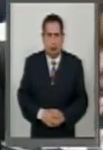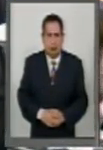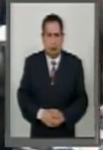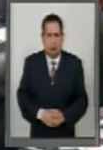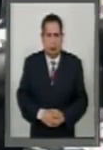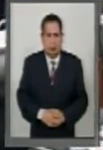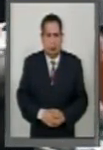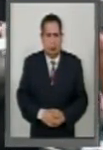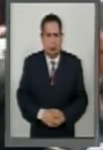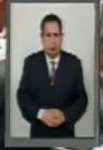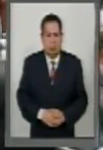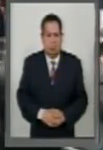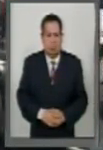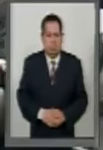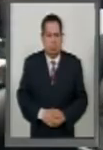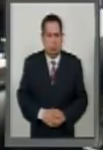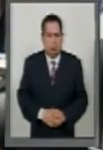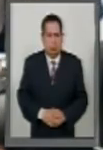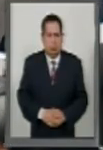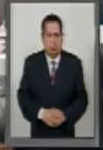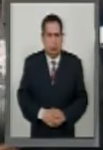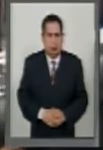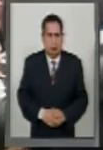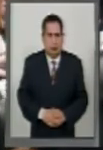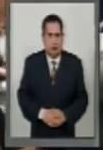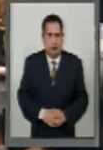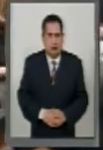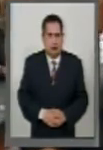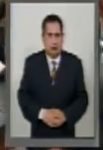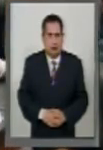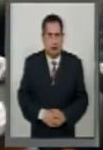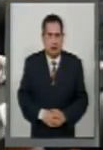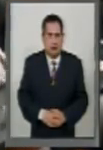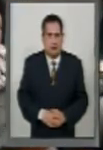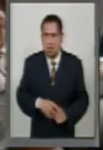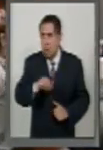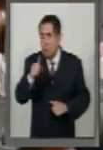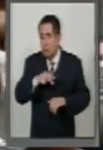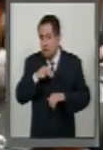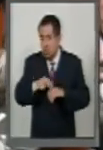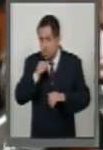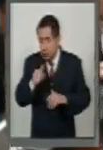¿Hay alguna otra intervención?